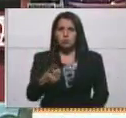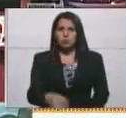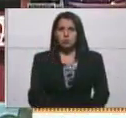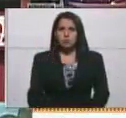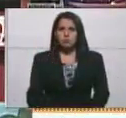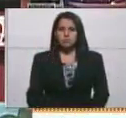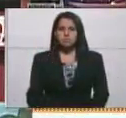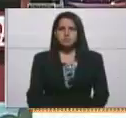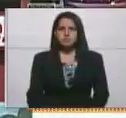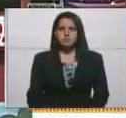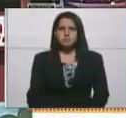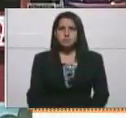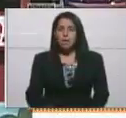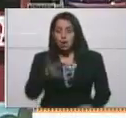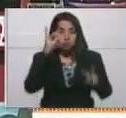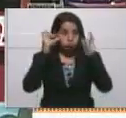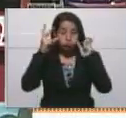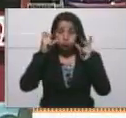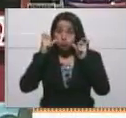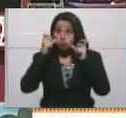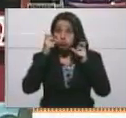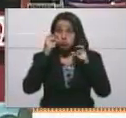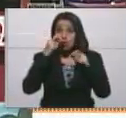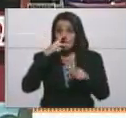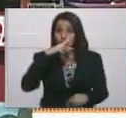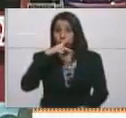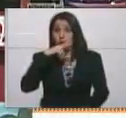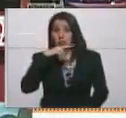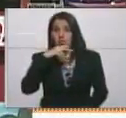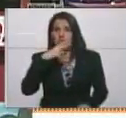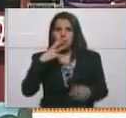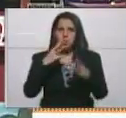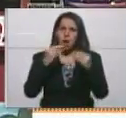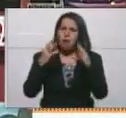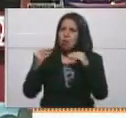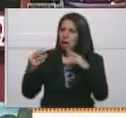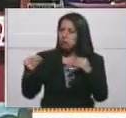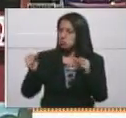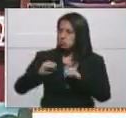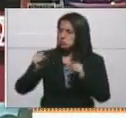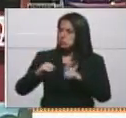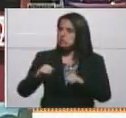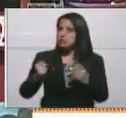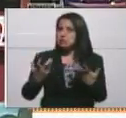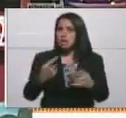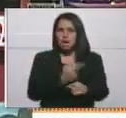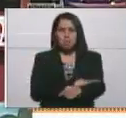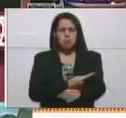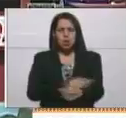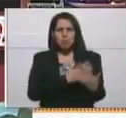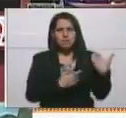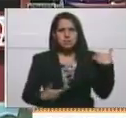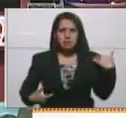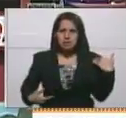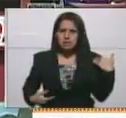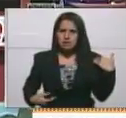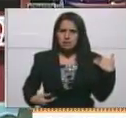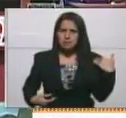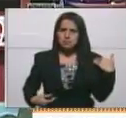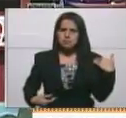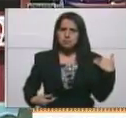Y hemos escuchado sus palabras. Veníamos hablando precisamente, hermano presidente, de